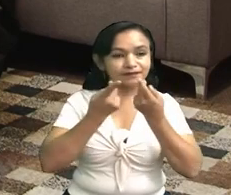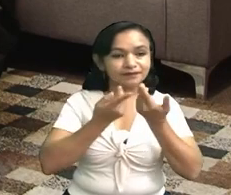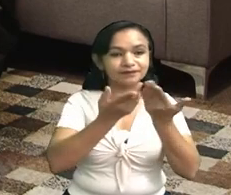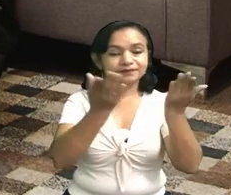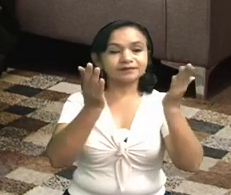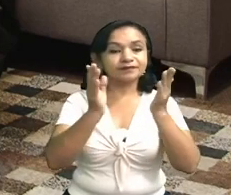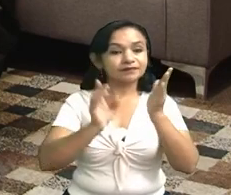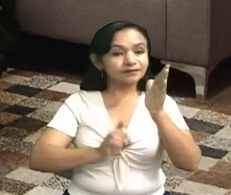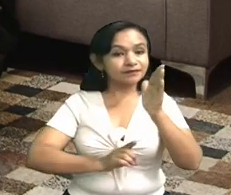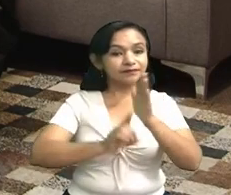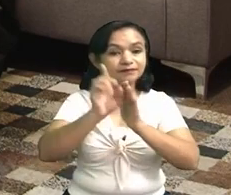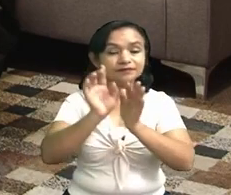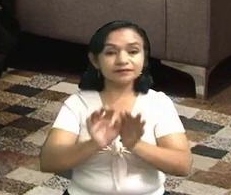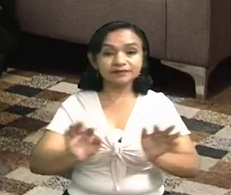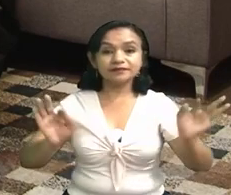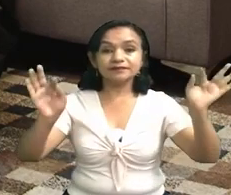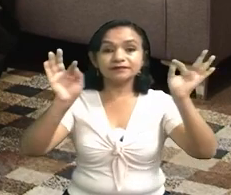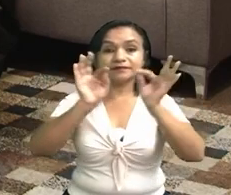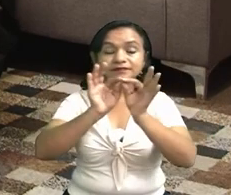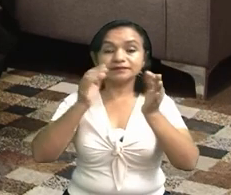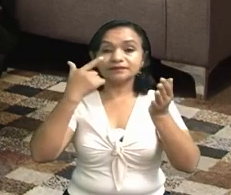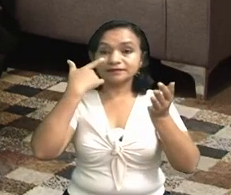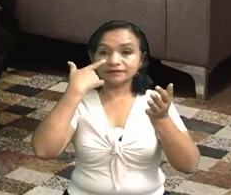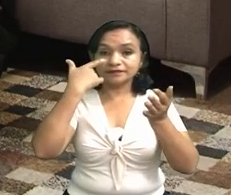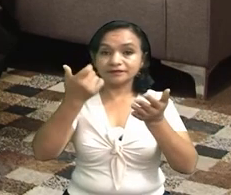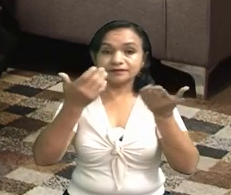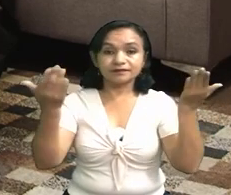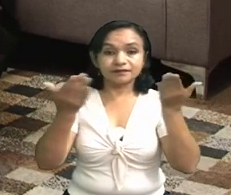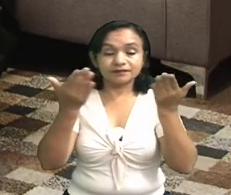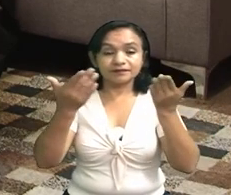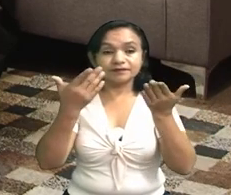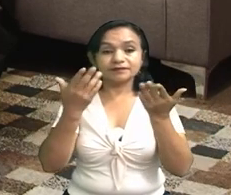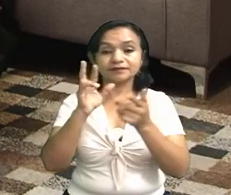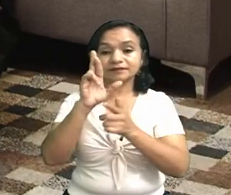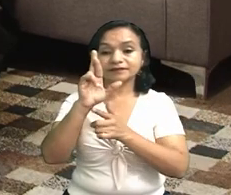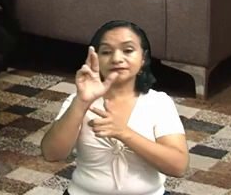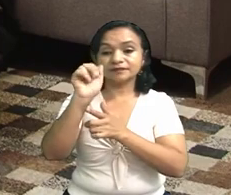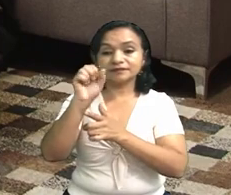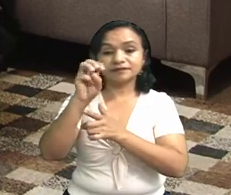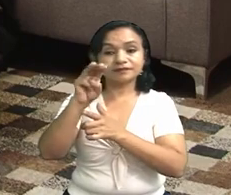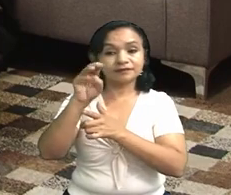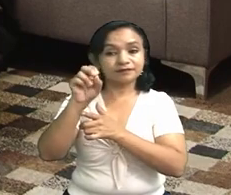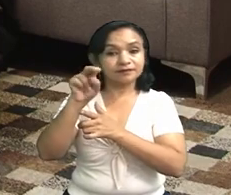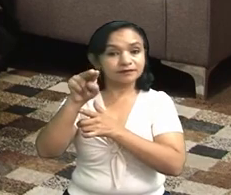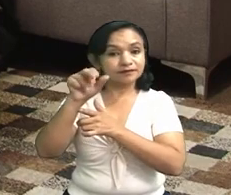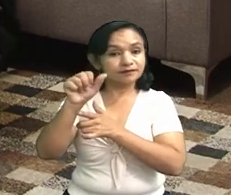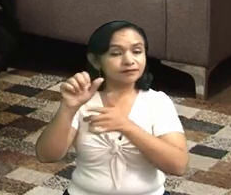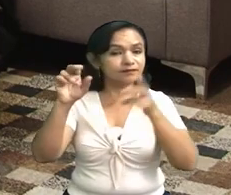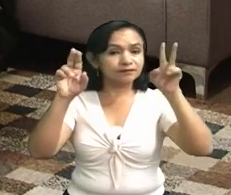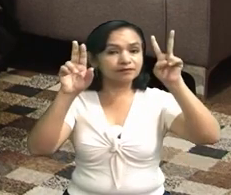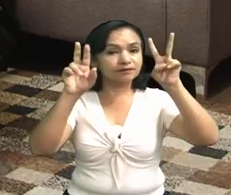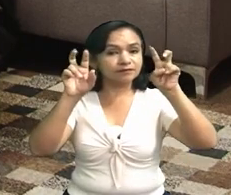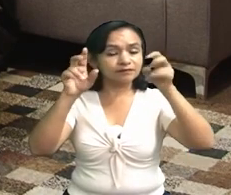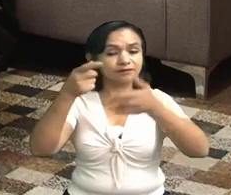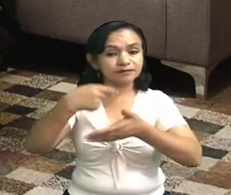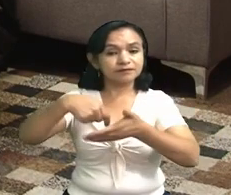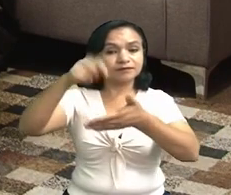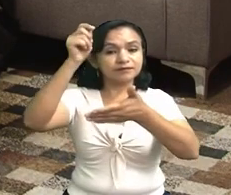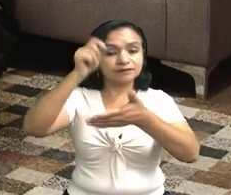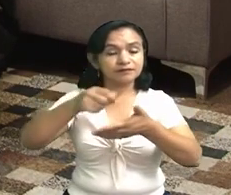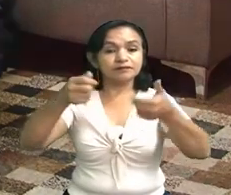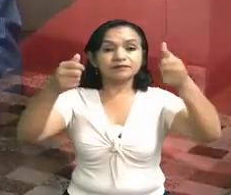Sí. Y conocer un poquito, compañera Ramona, maestra Ramona, el contexto en principio en el que se firma este